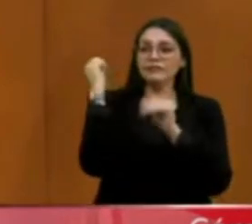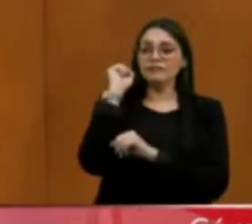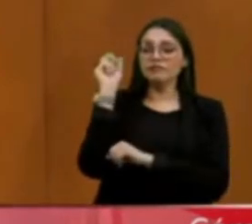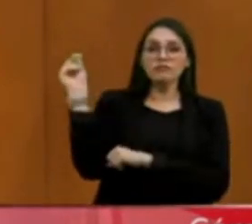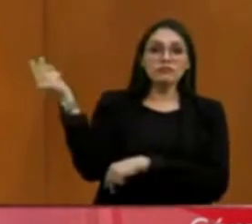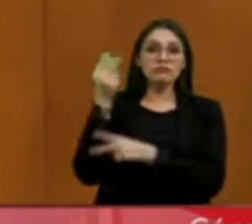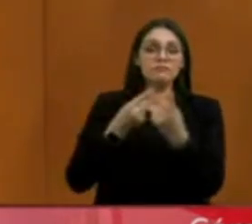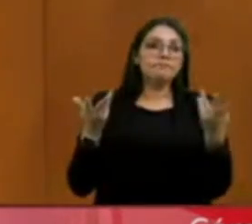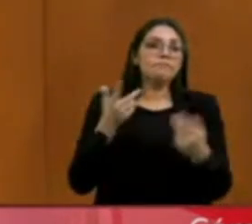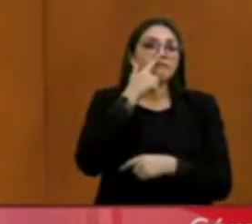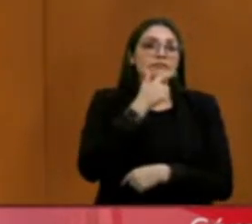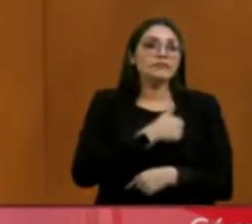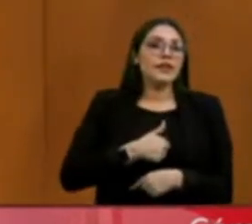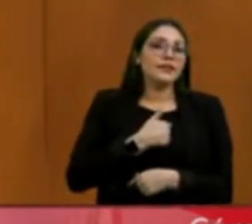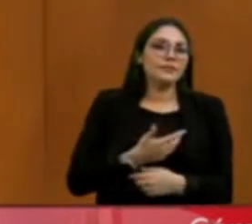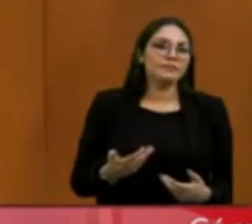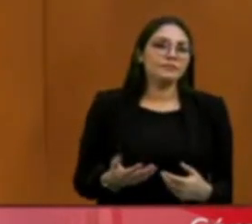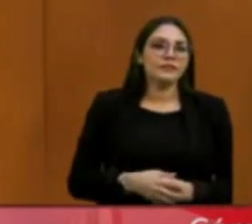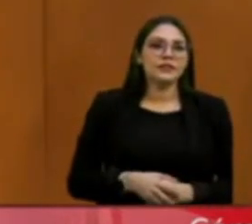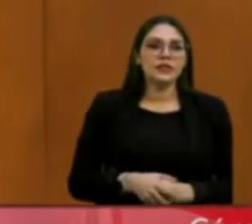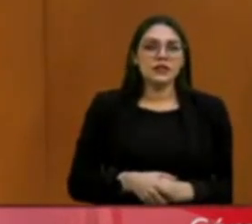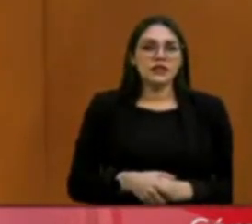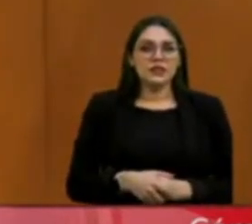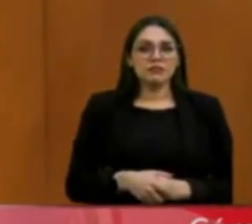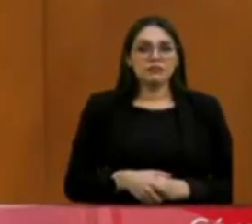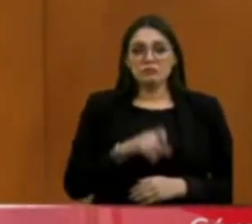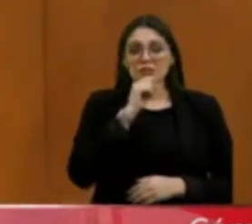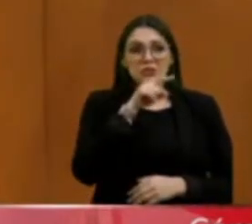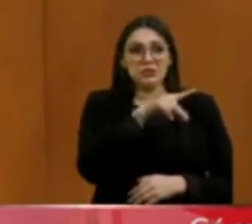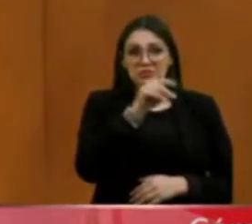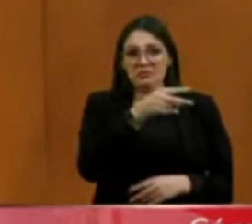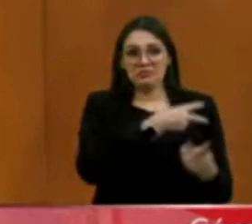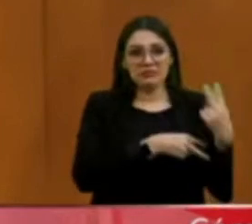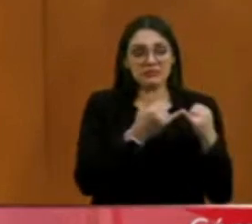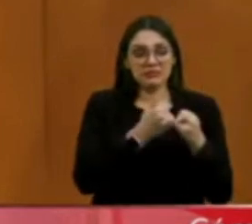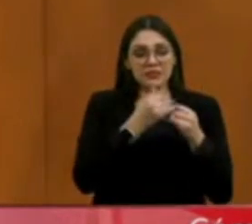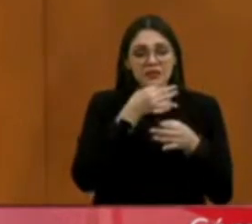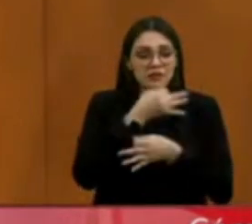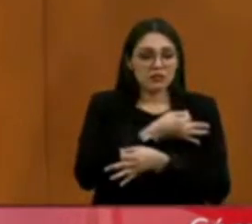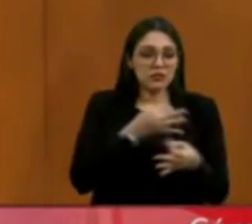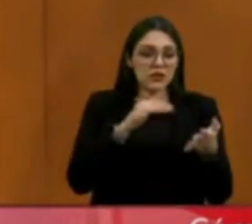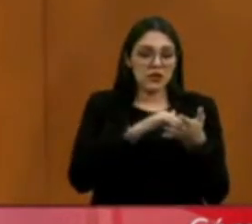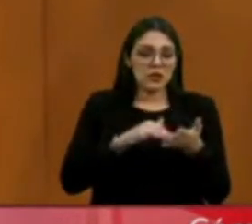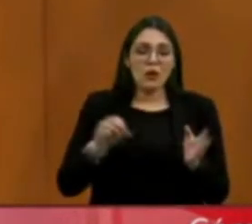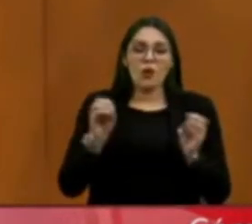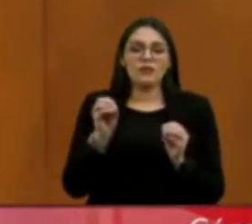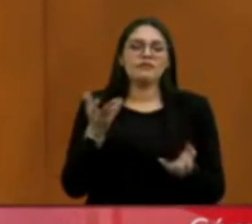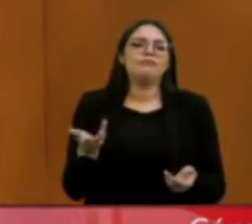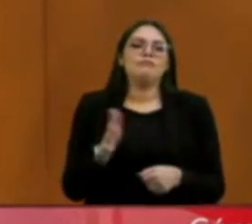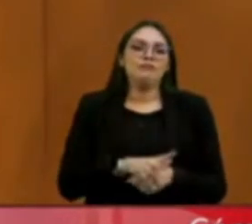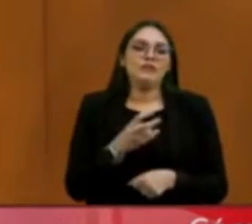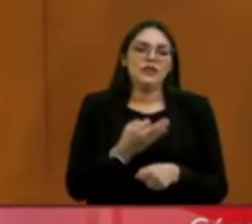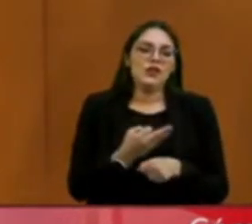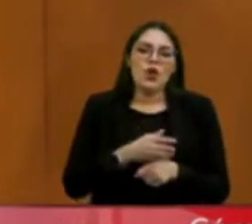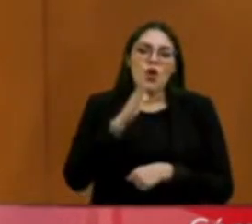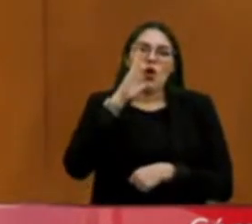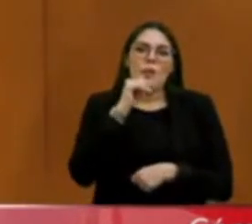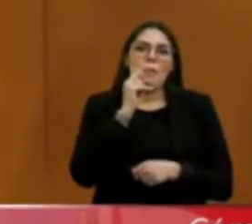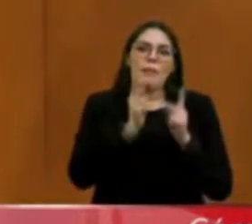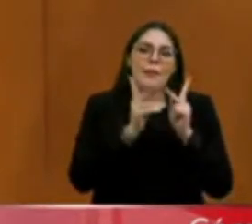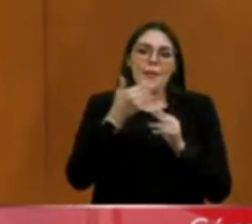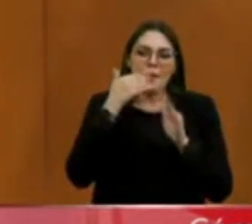sábado. Y porque no vinieron y porque no han leído la convocatoria, pues no pueden centrar el